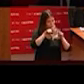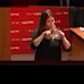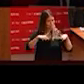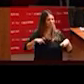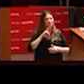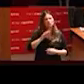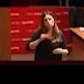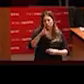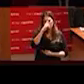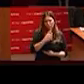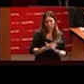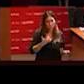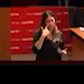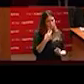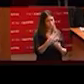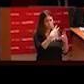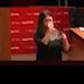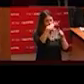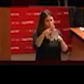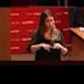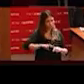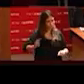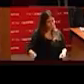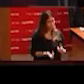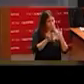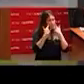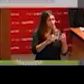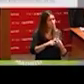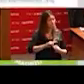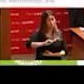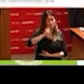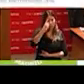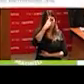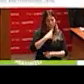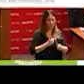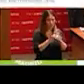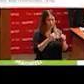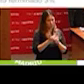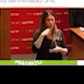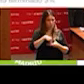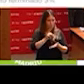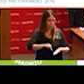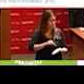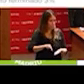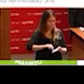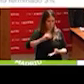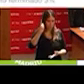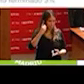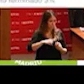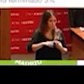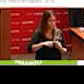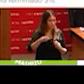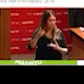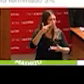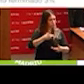empresas se puede observar que destaca con diferencia el perfil de auxiliar de oficina es